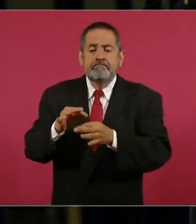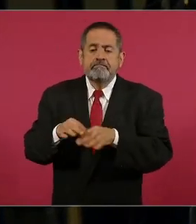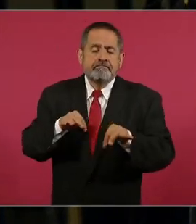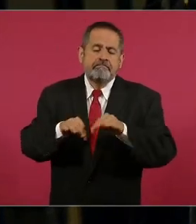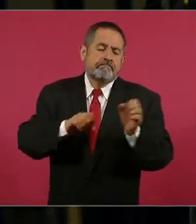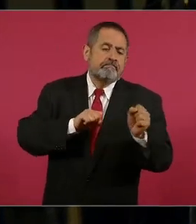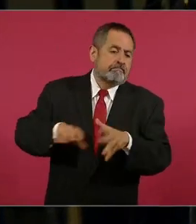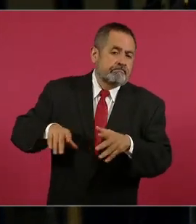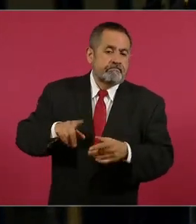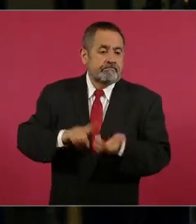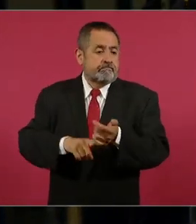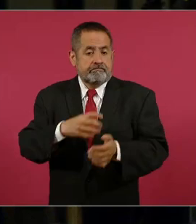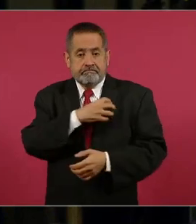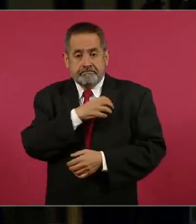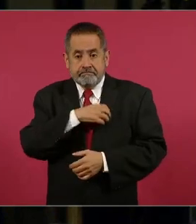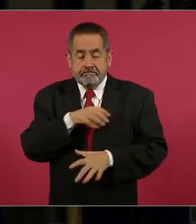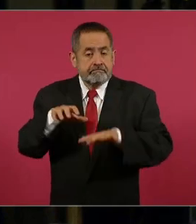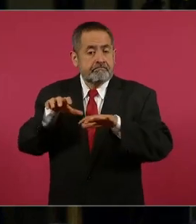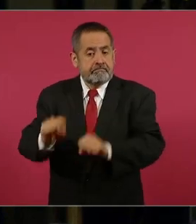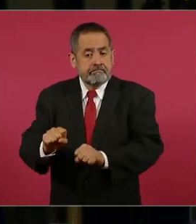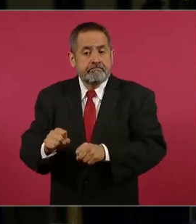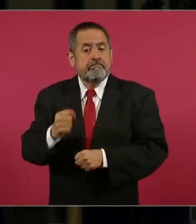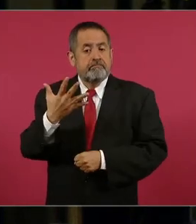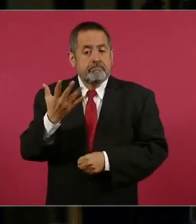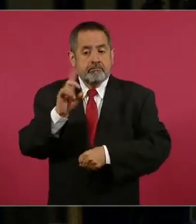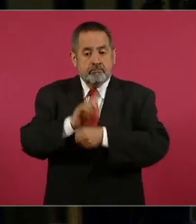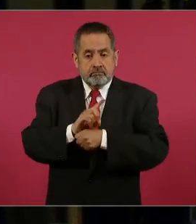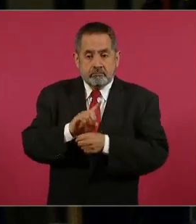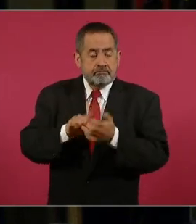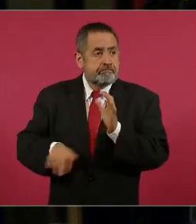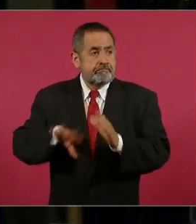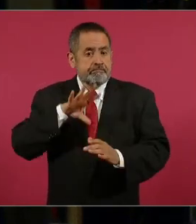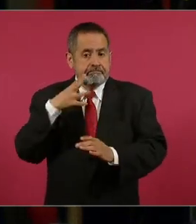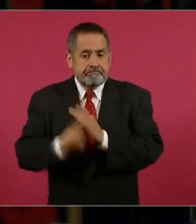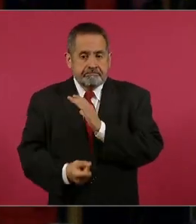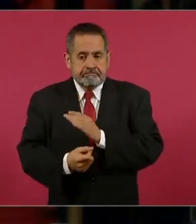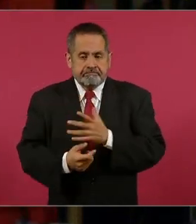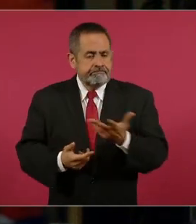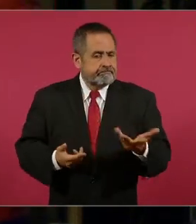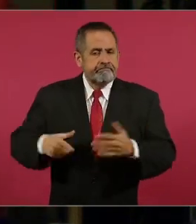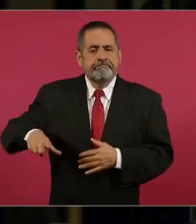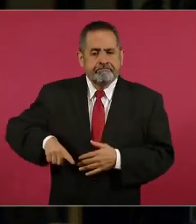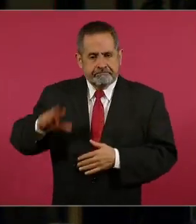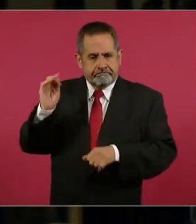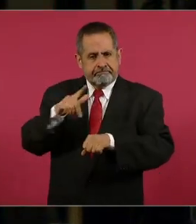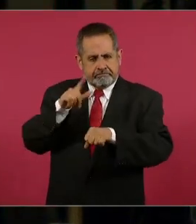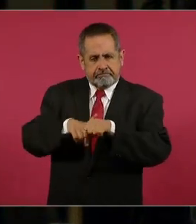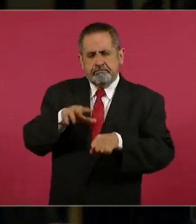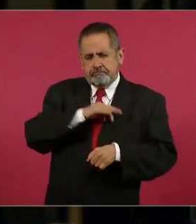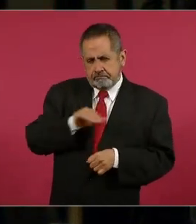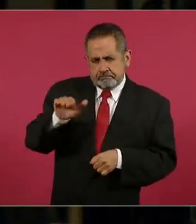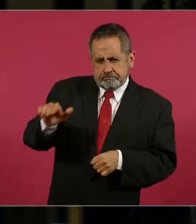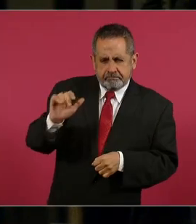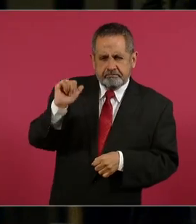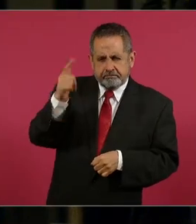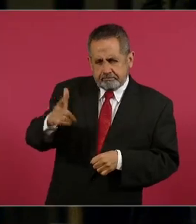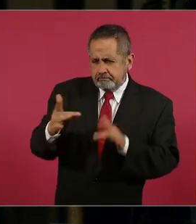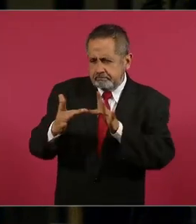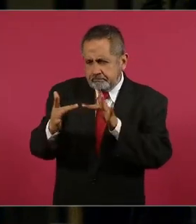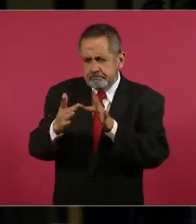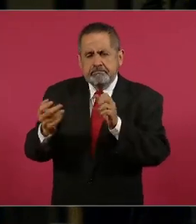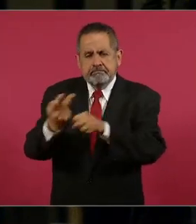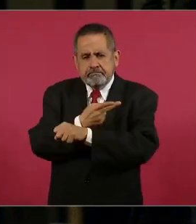el comandante fue detenido 5 días después de darse a la fuga. ¿El gobierno federal podría dar algún seguimiento al